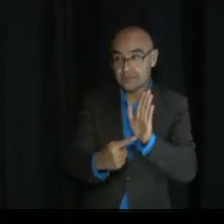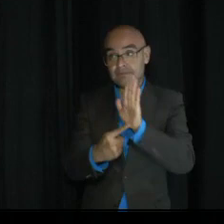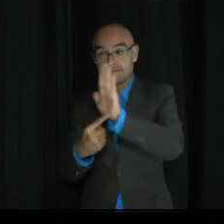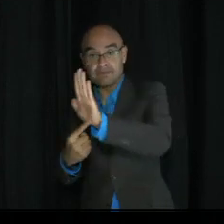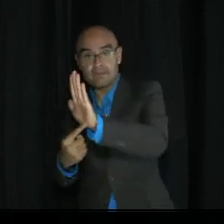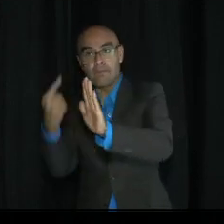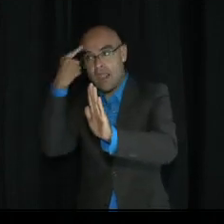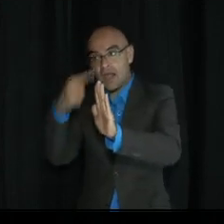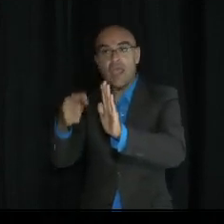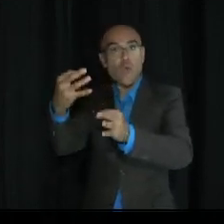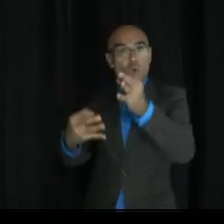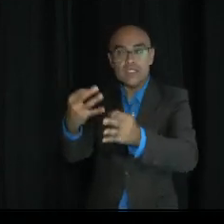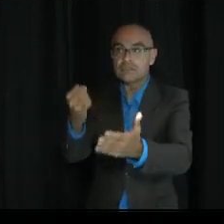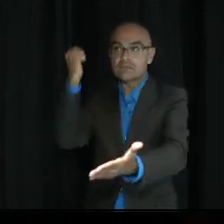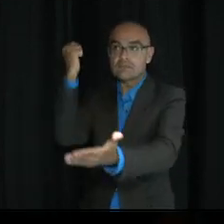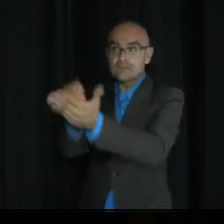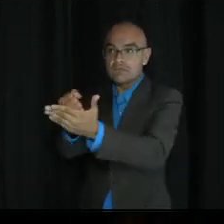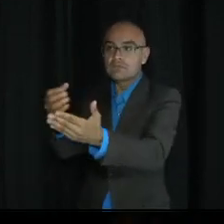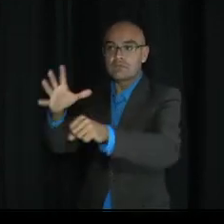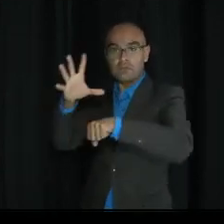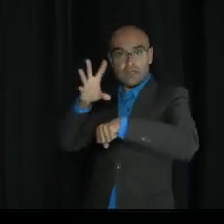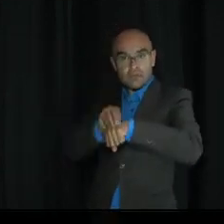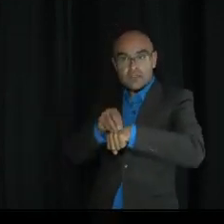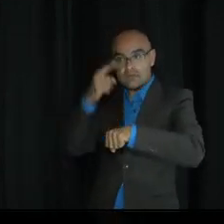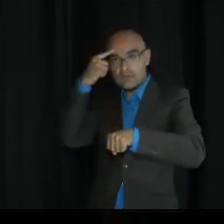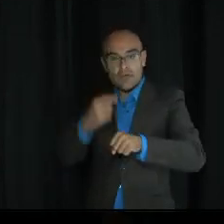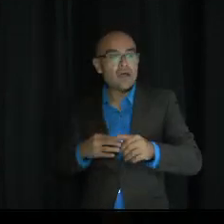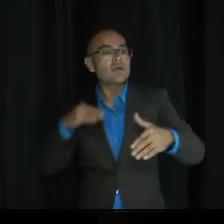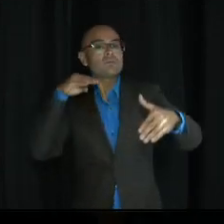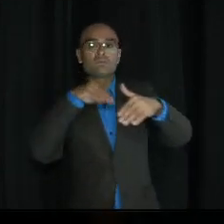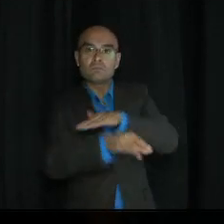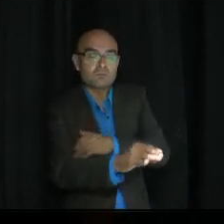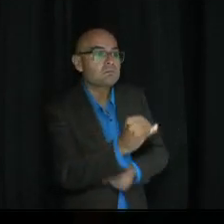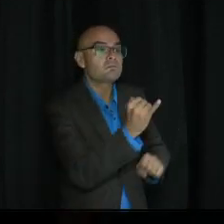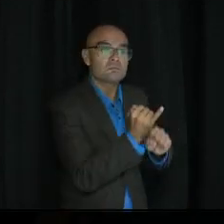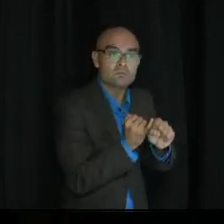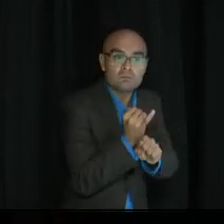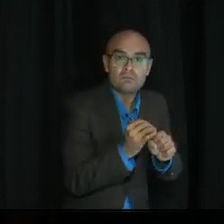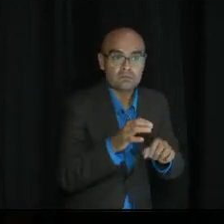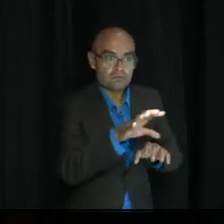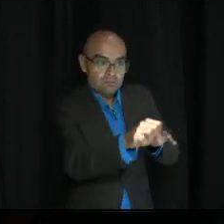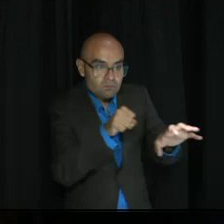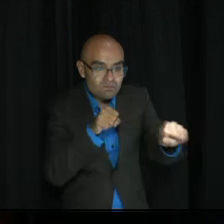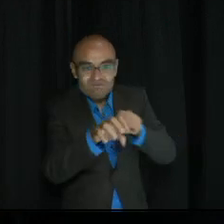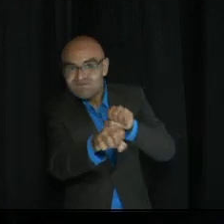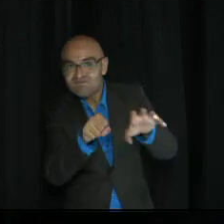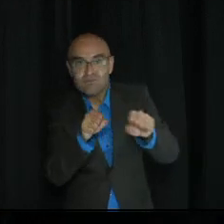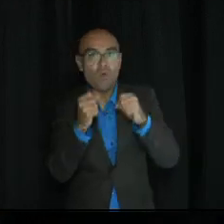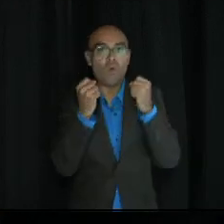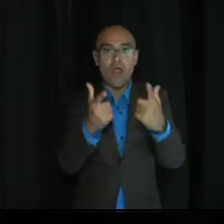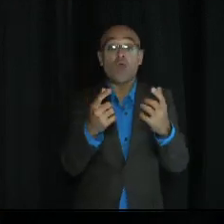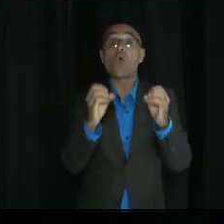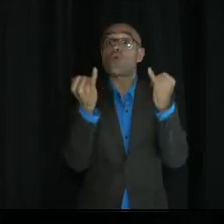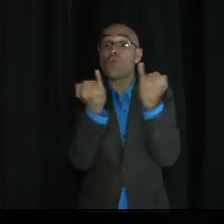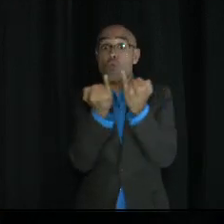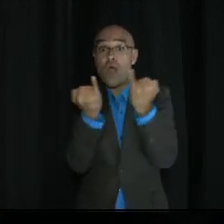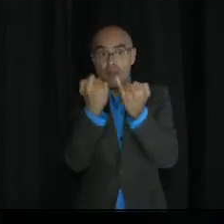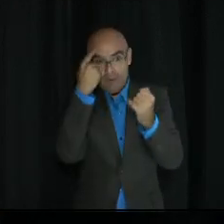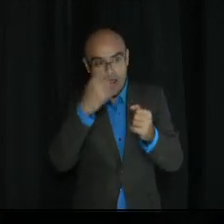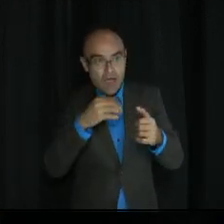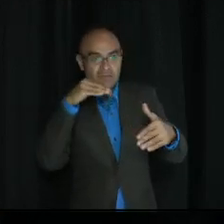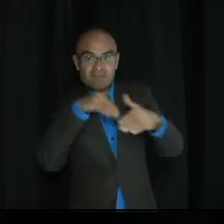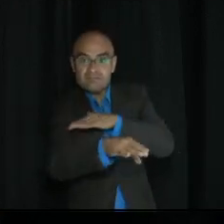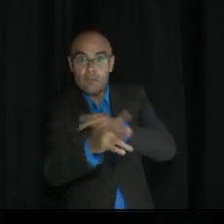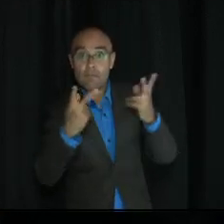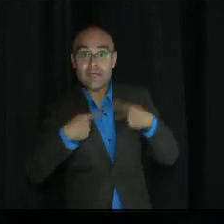cateo, ya sea para poder ejercitar acción penal y poder conducir o solicitar al órgano jurisdiccional que dicte una orden de aprehensión en contra